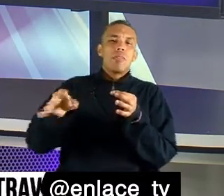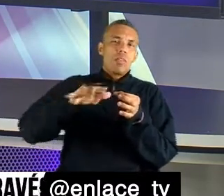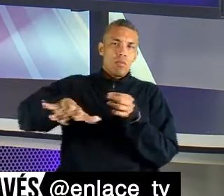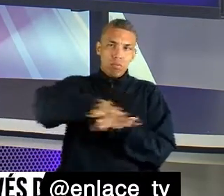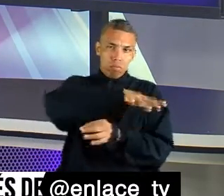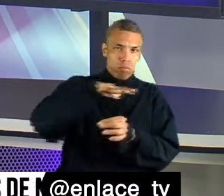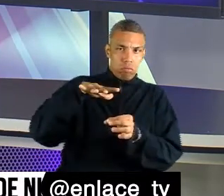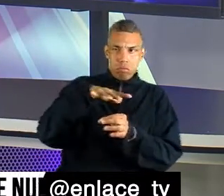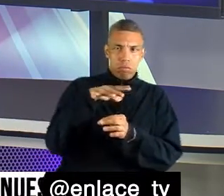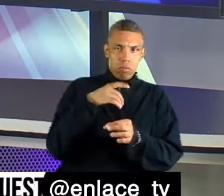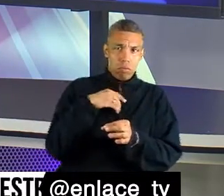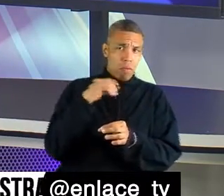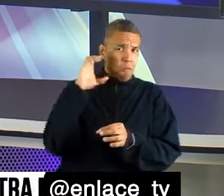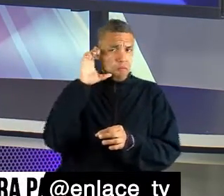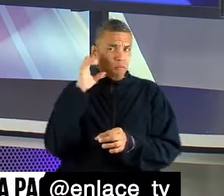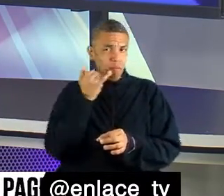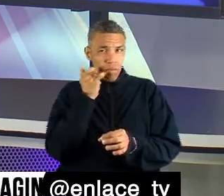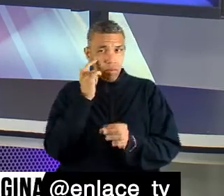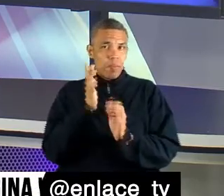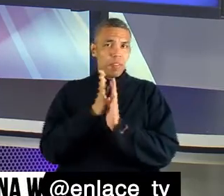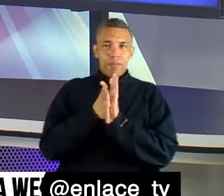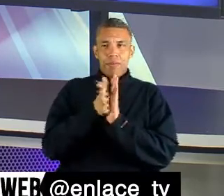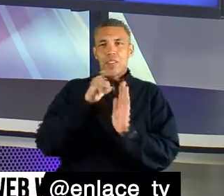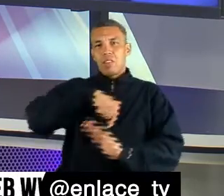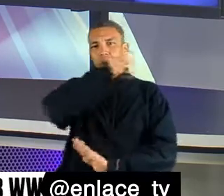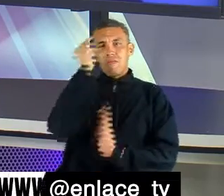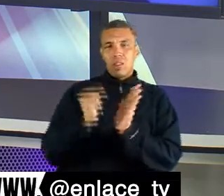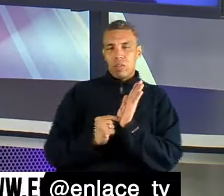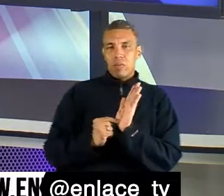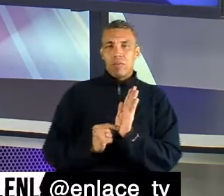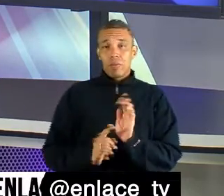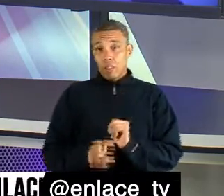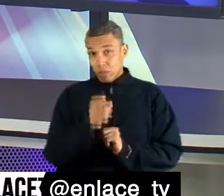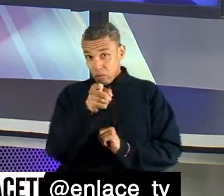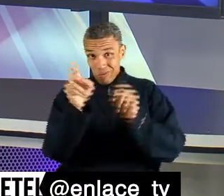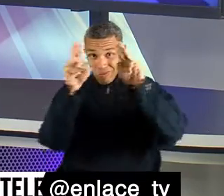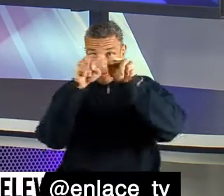nuestra ciudad y región. Saludo también a esta hora a quienes nos ven a través de